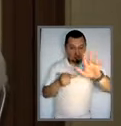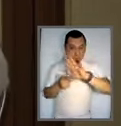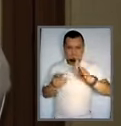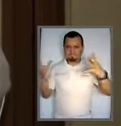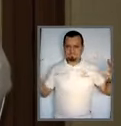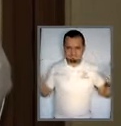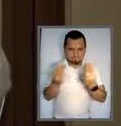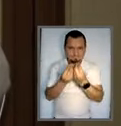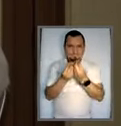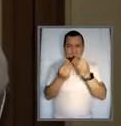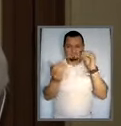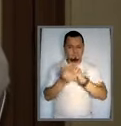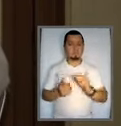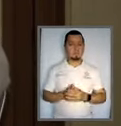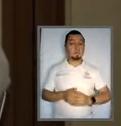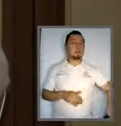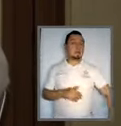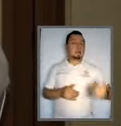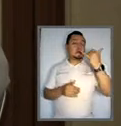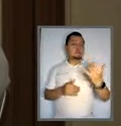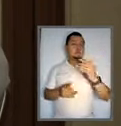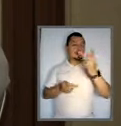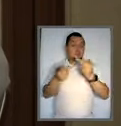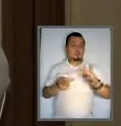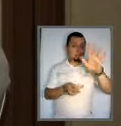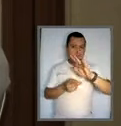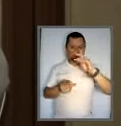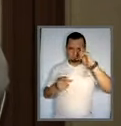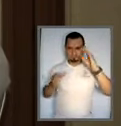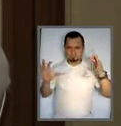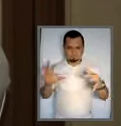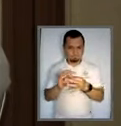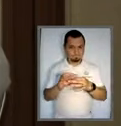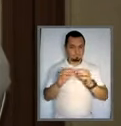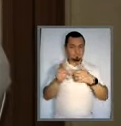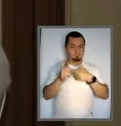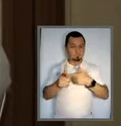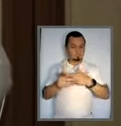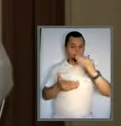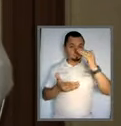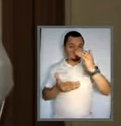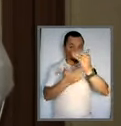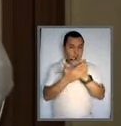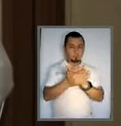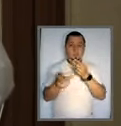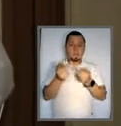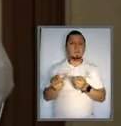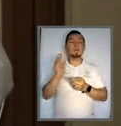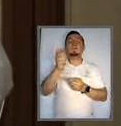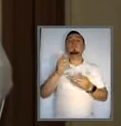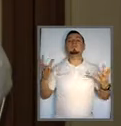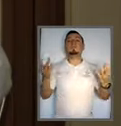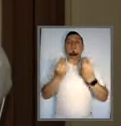en esas materias. Y la otra estrategia que estaremos apoyando es la realización de